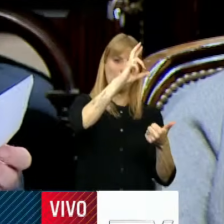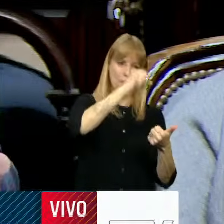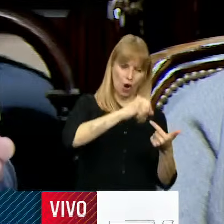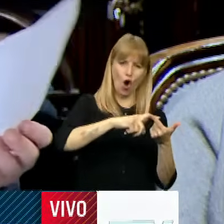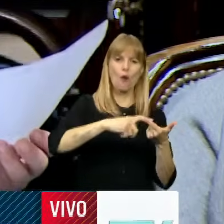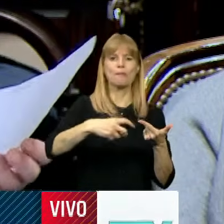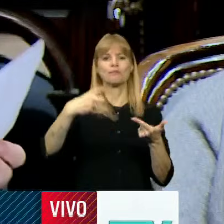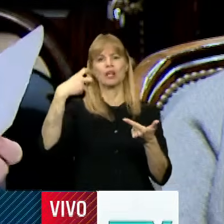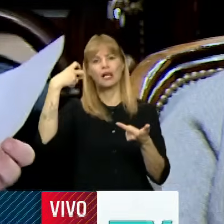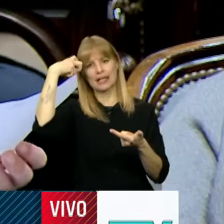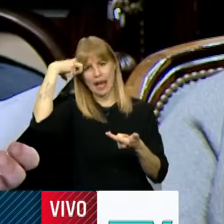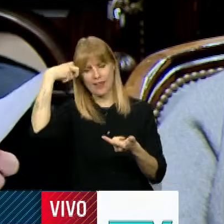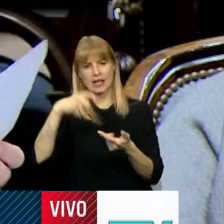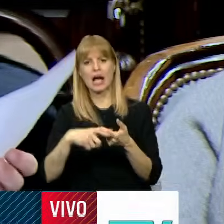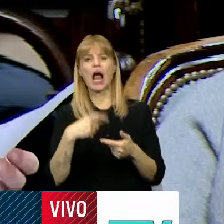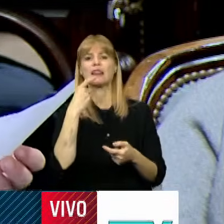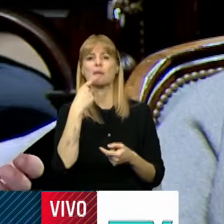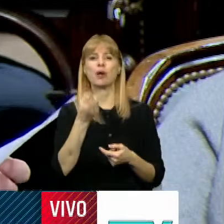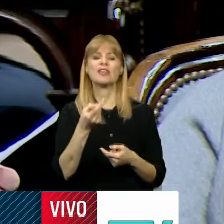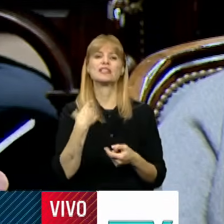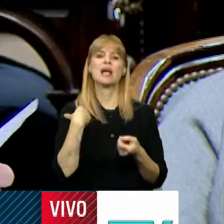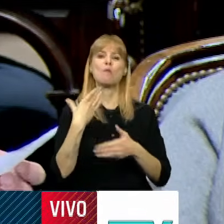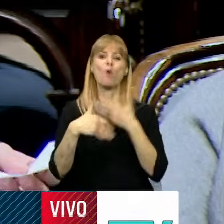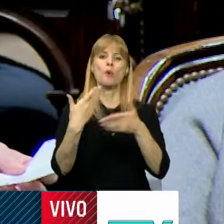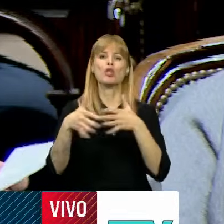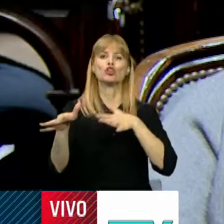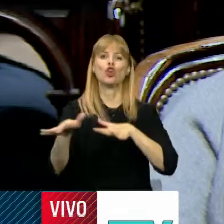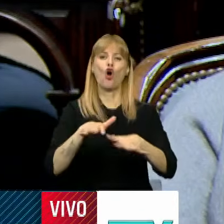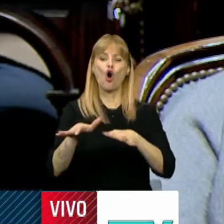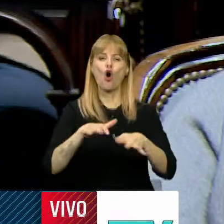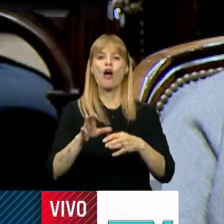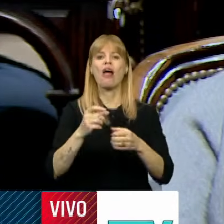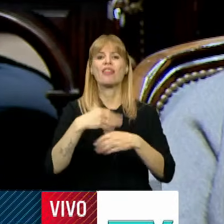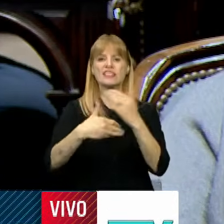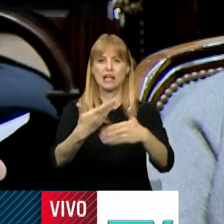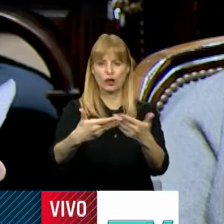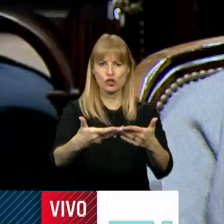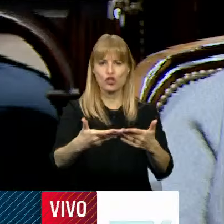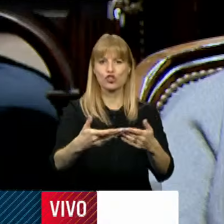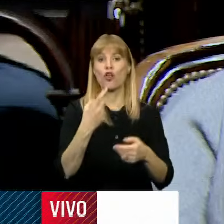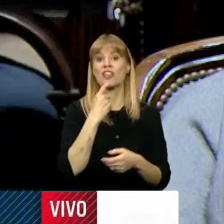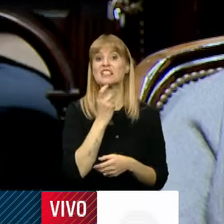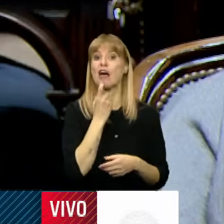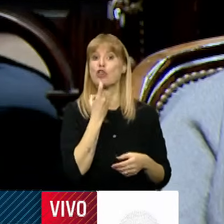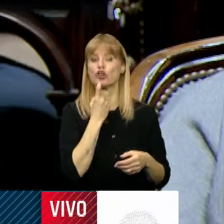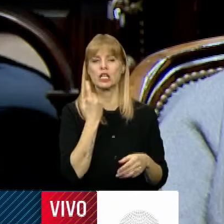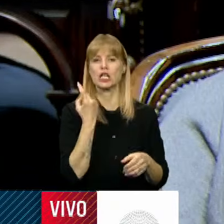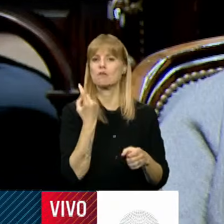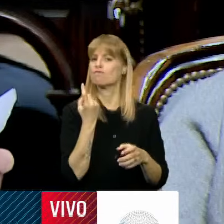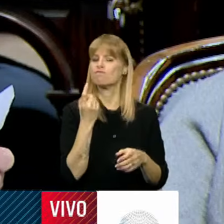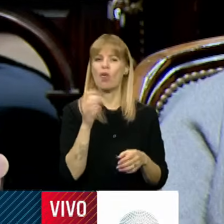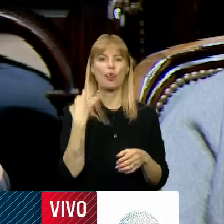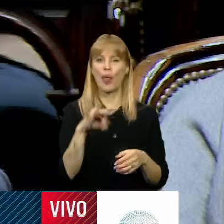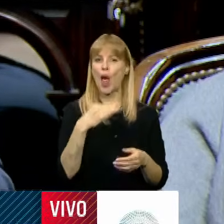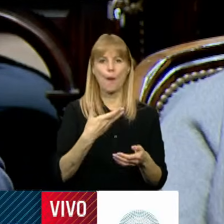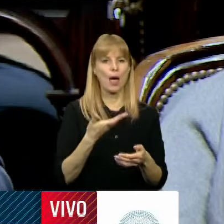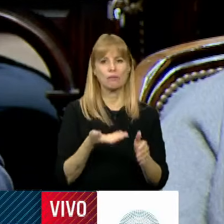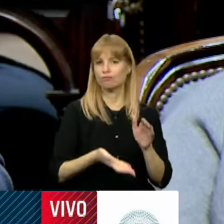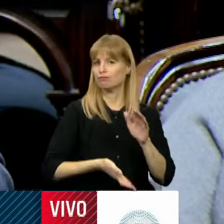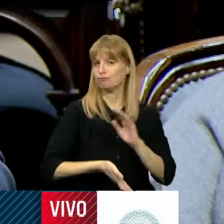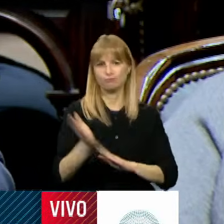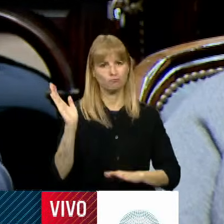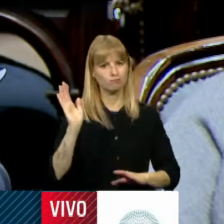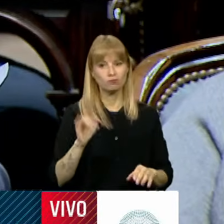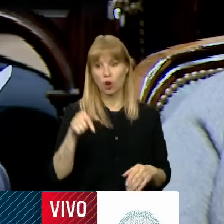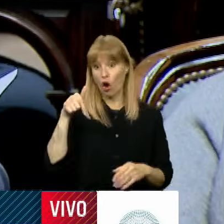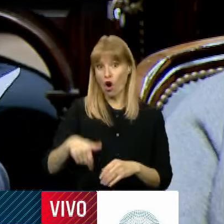Movimiento de Integración y Desarrollo dijeron que Adorni no podía estar un minuto más como jefe de gabinete. Hoy no están